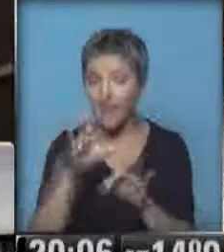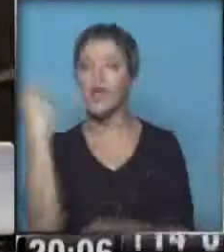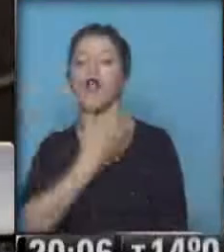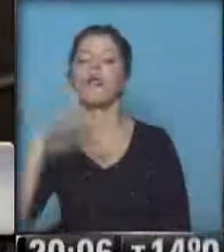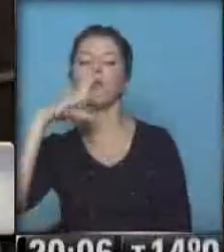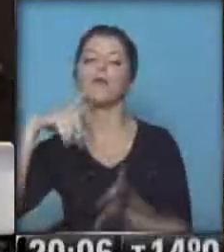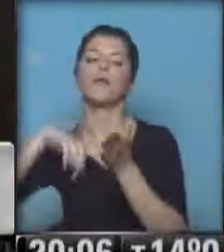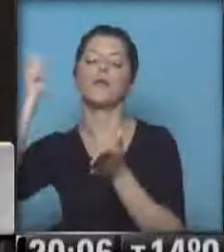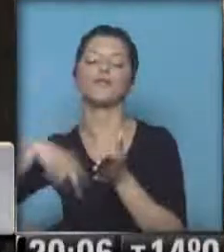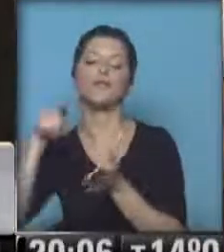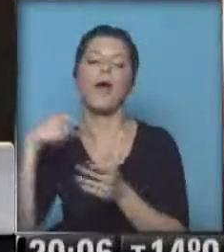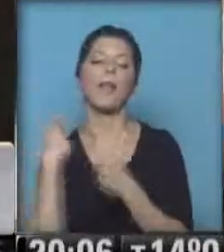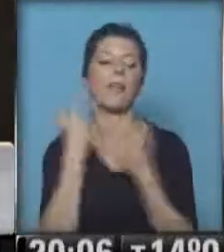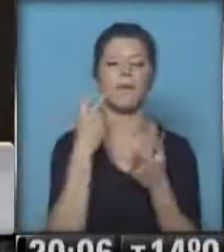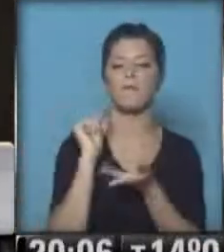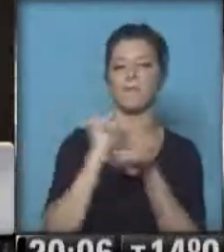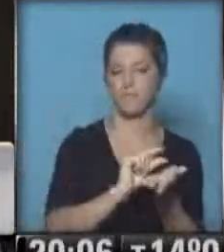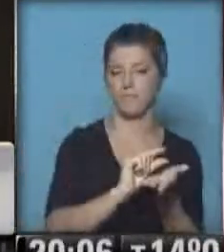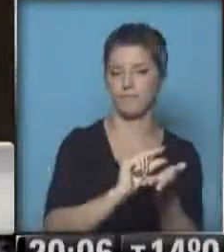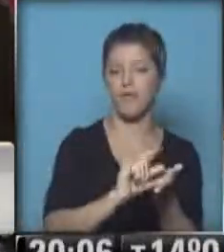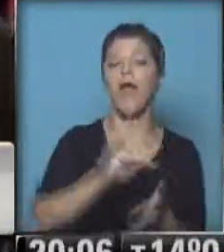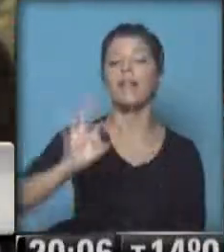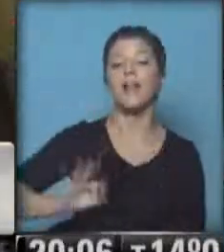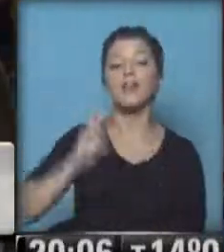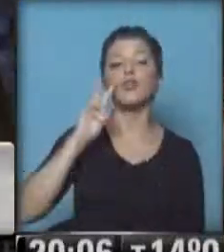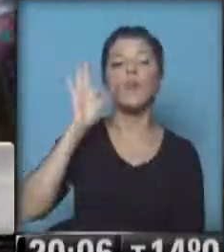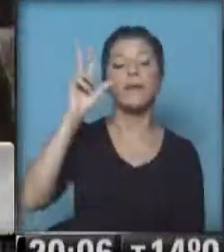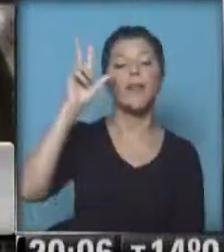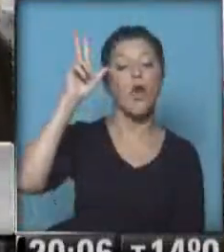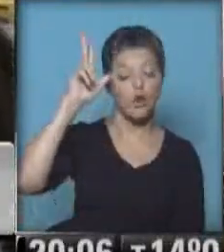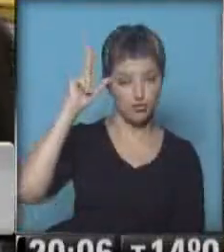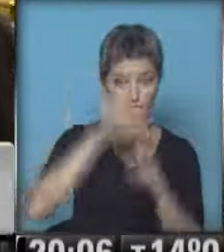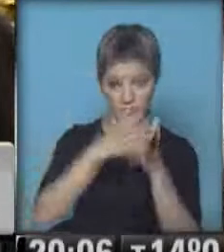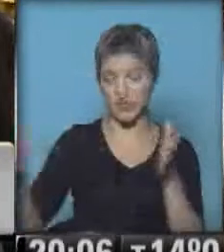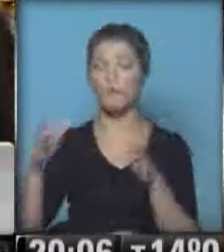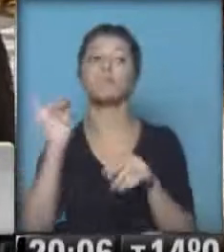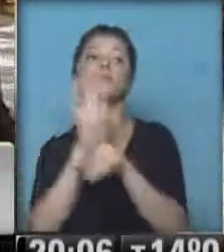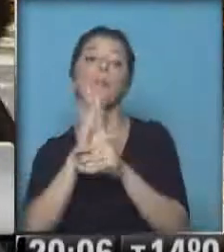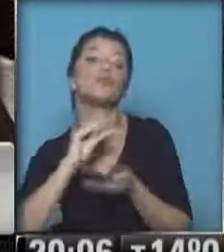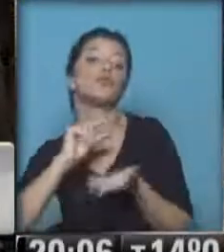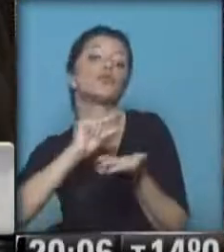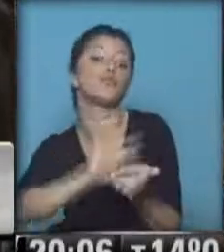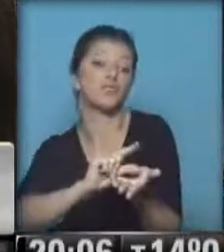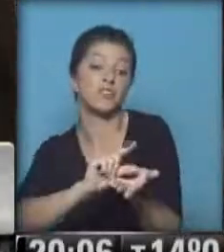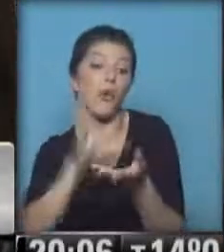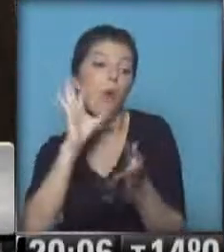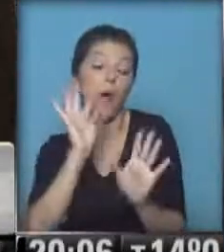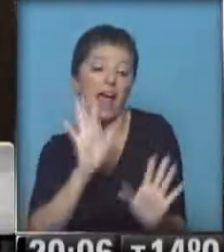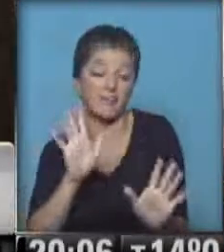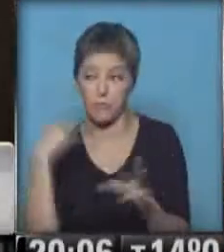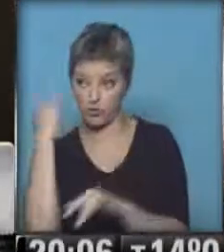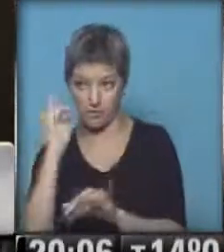de la Ciudad de Buenos Aires, que desde el año 2008 les ha transferido en concepto de subsidio o algo así, porque no terminan de